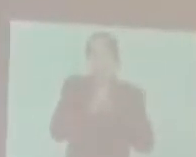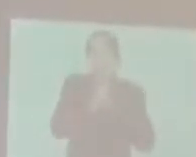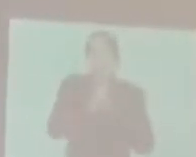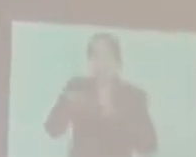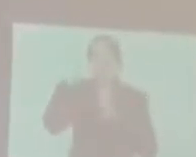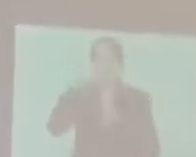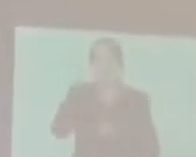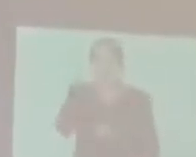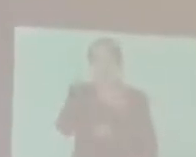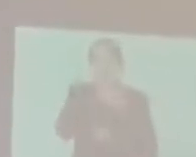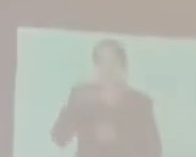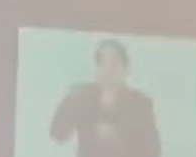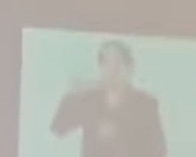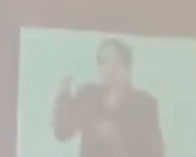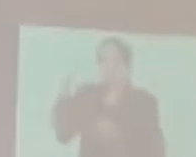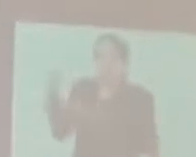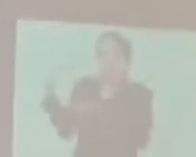en nuestra capital.